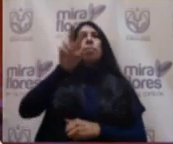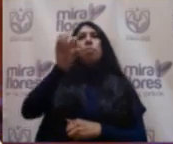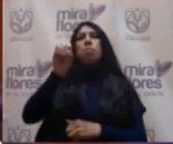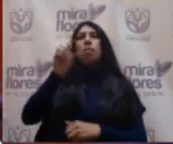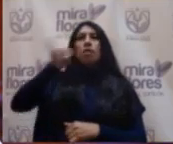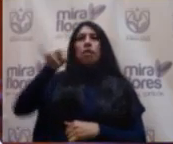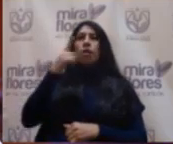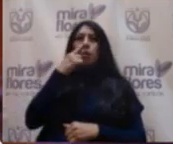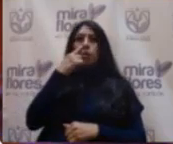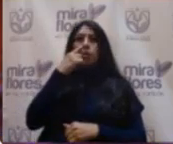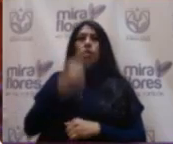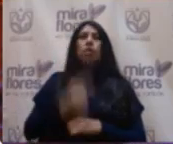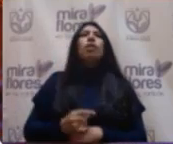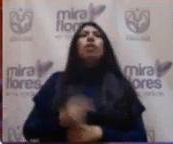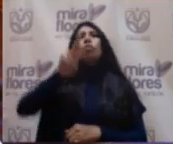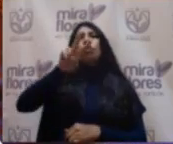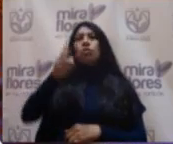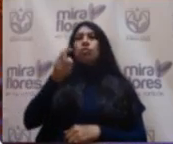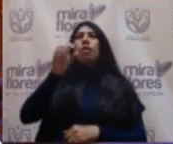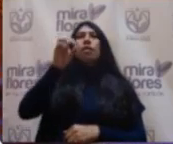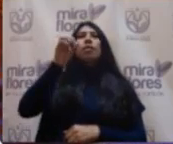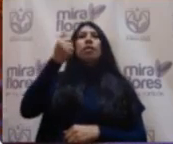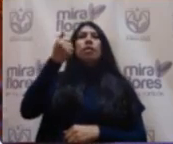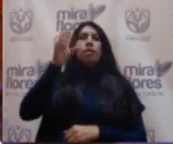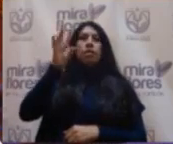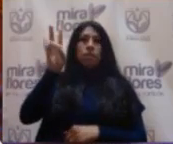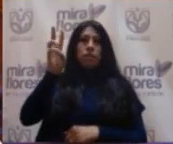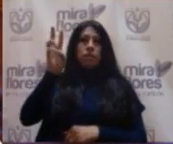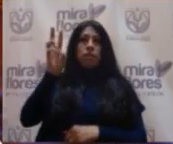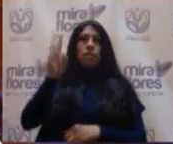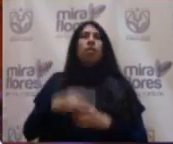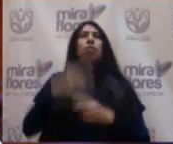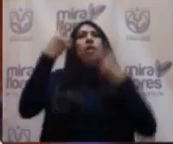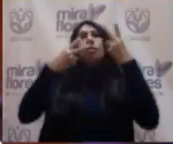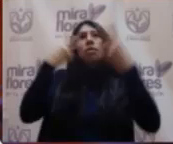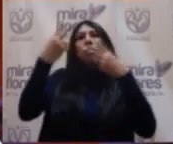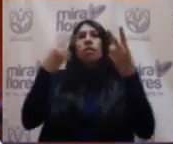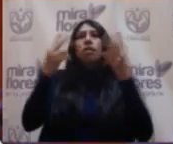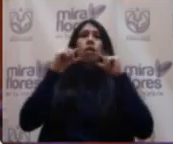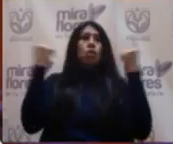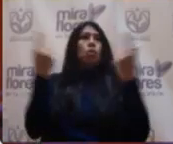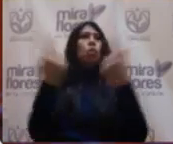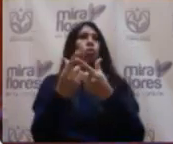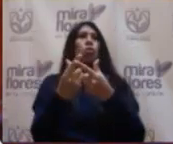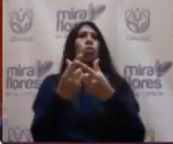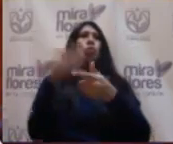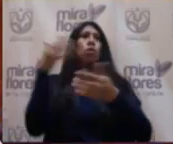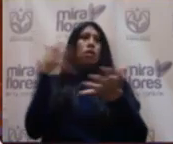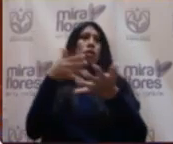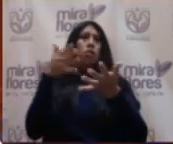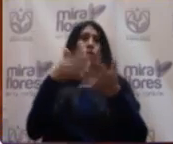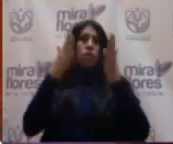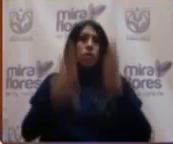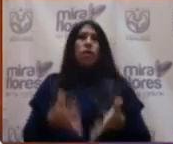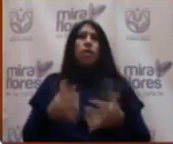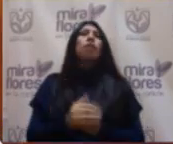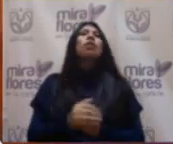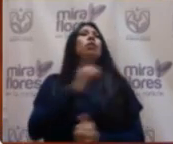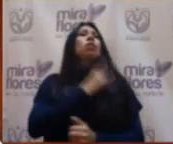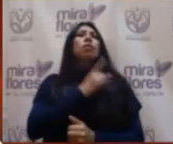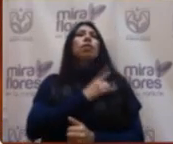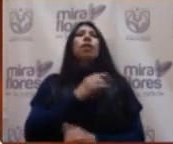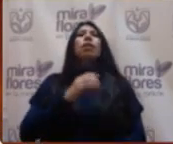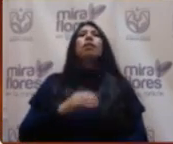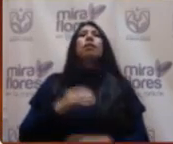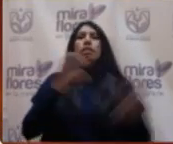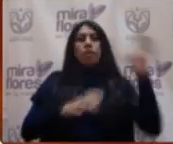año 2016. Tenemos la visita de un grupo de estudiantes de la Universidad Científica del Sur,